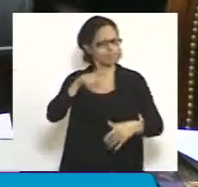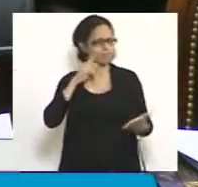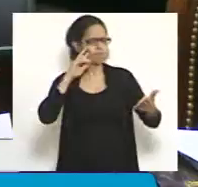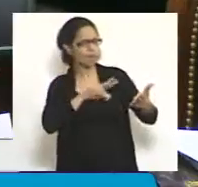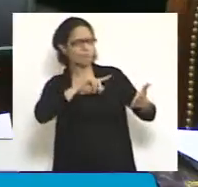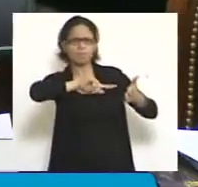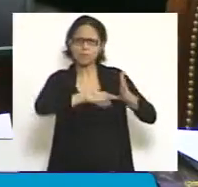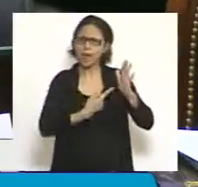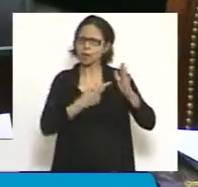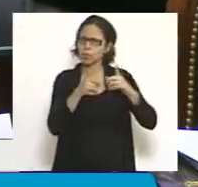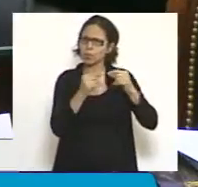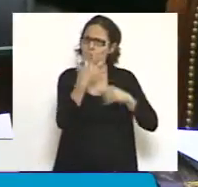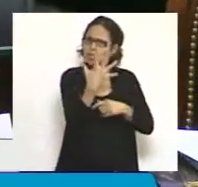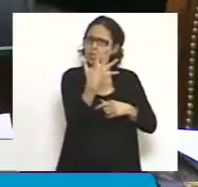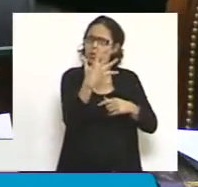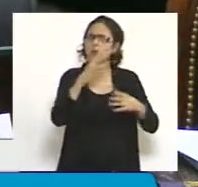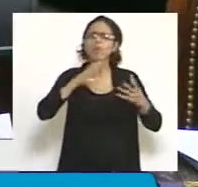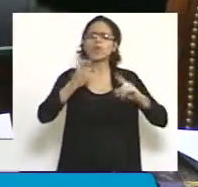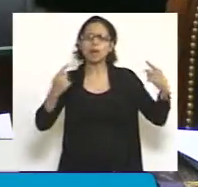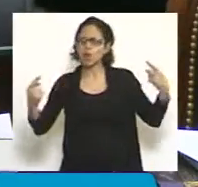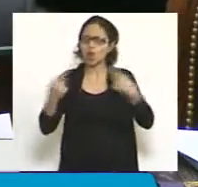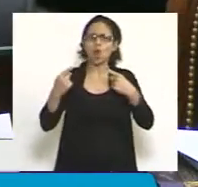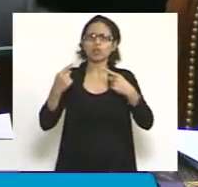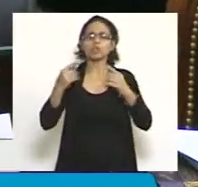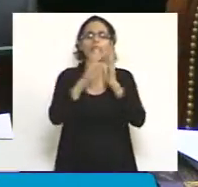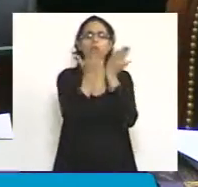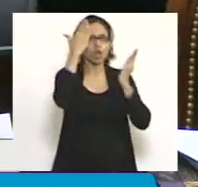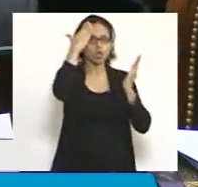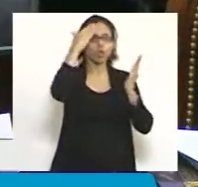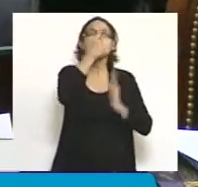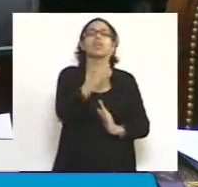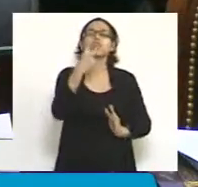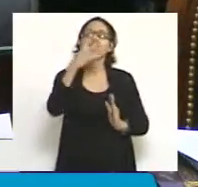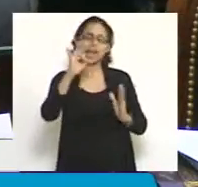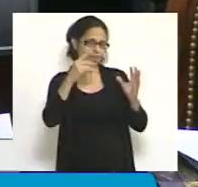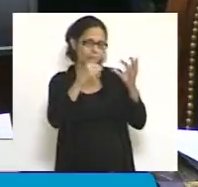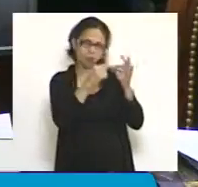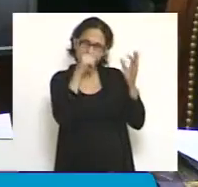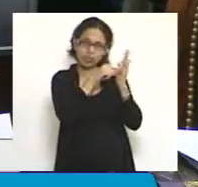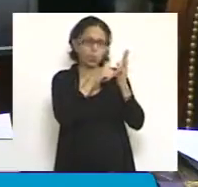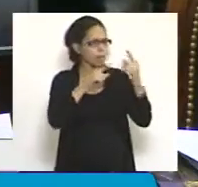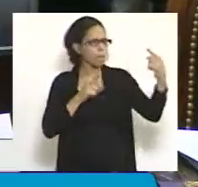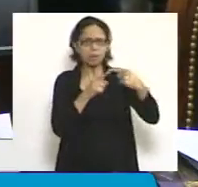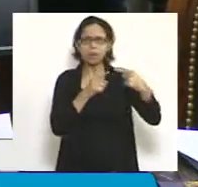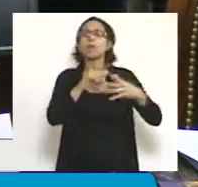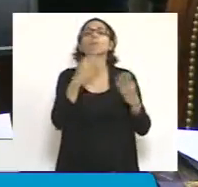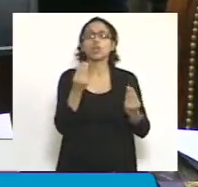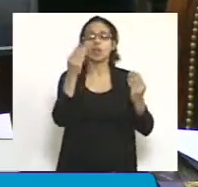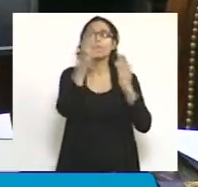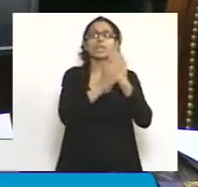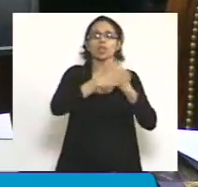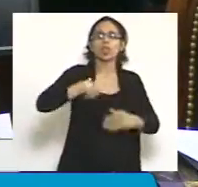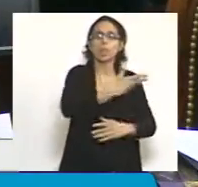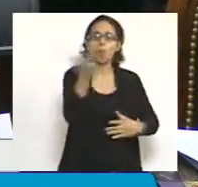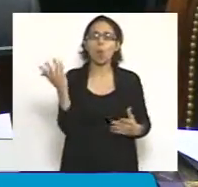atenta gravemente contra el artículo 120 de la Constitución Nacional, que establece que el Ministerio Público Fiscal es